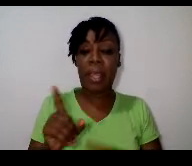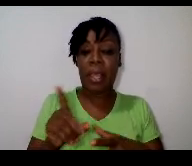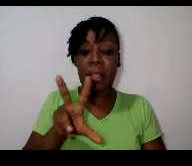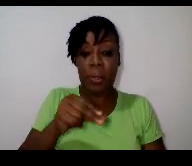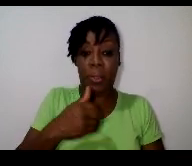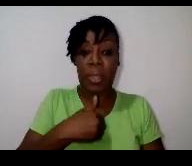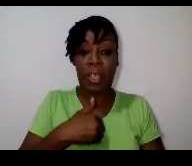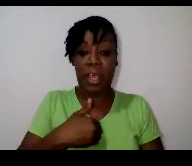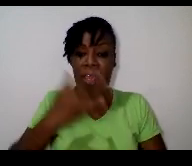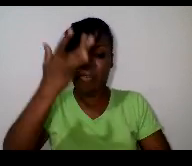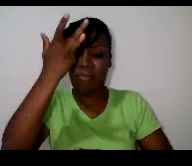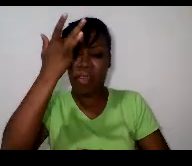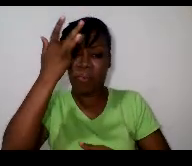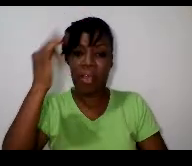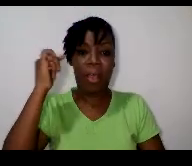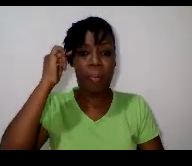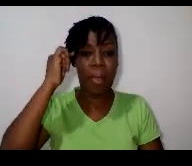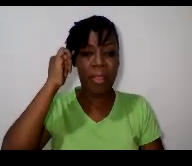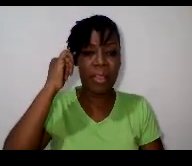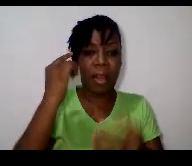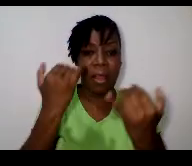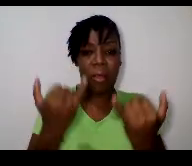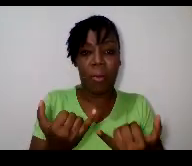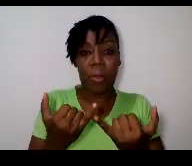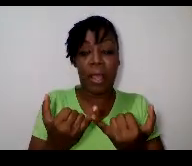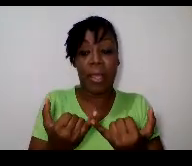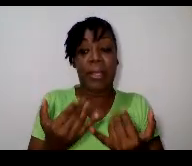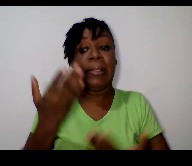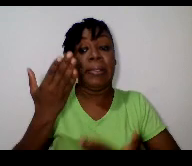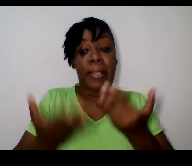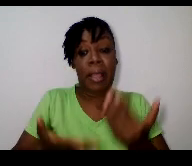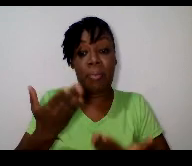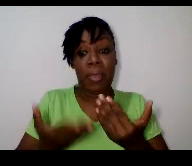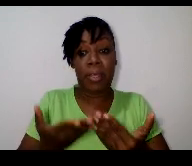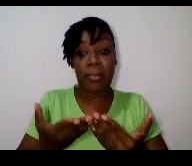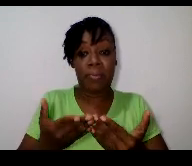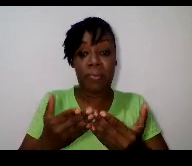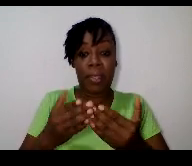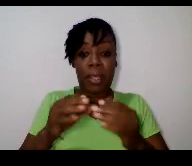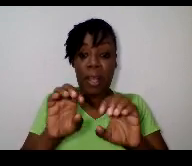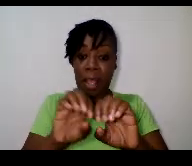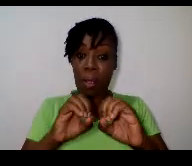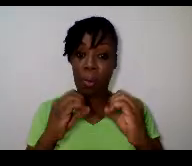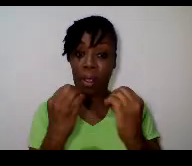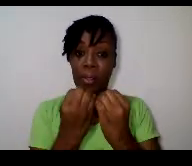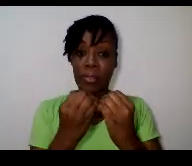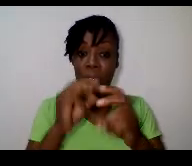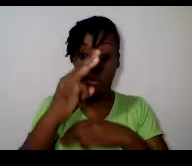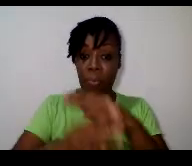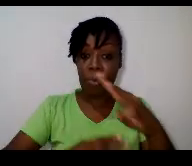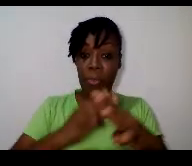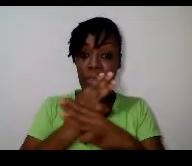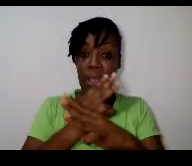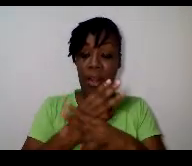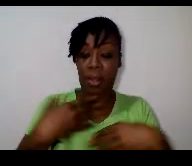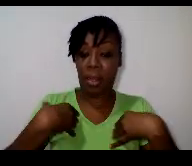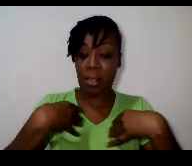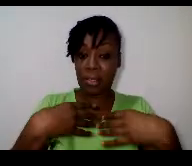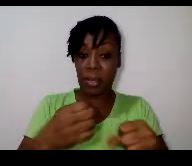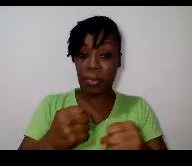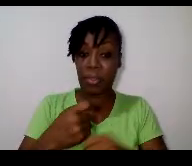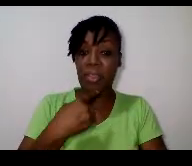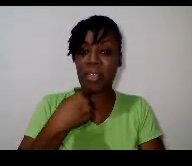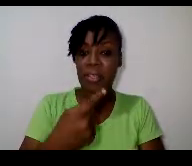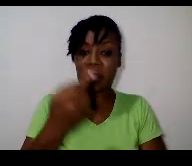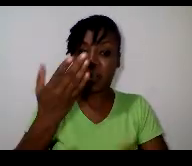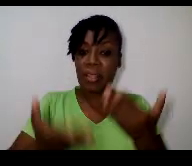que estamos viendo en estos momentos y que inclusive la Organización Mundial de la Salud nos está indicando que posiblemente